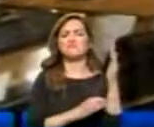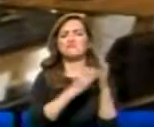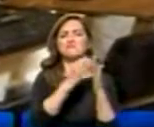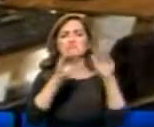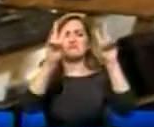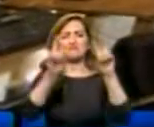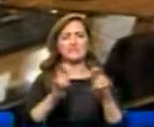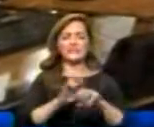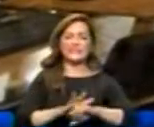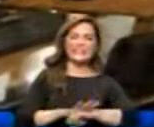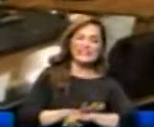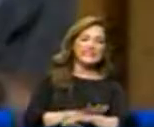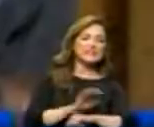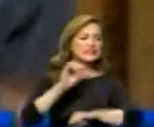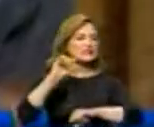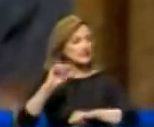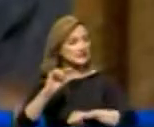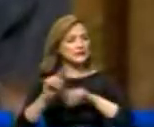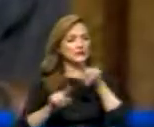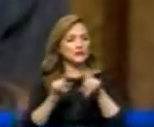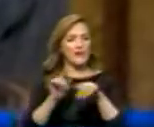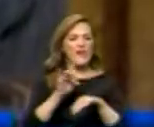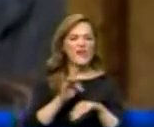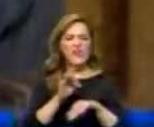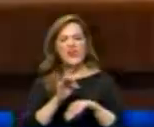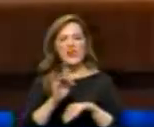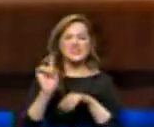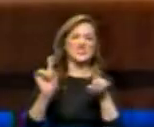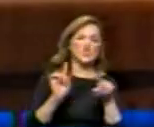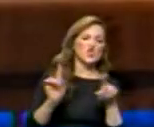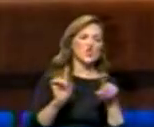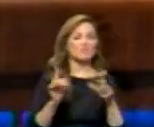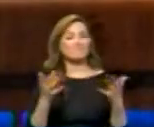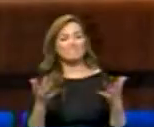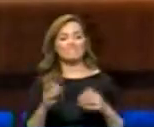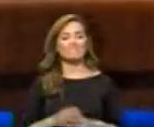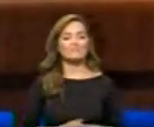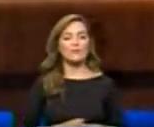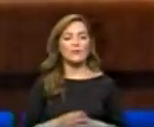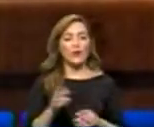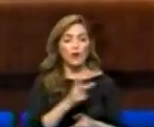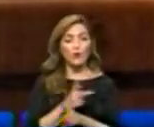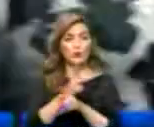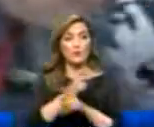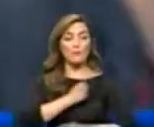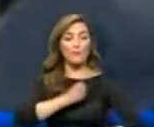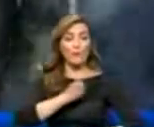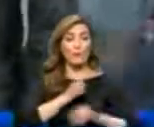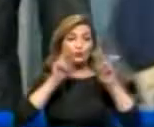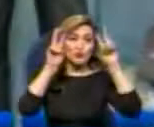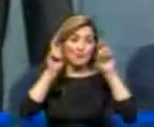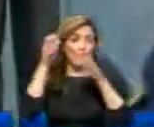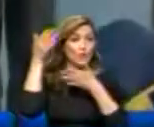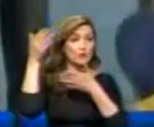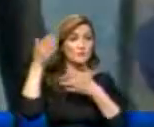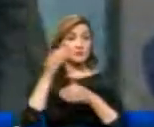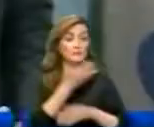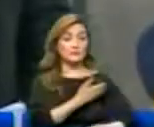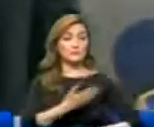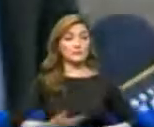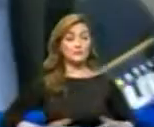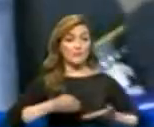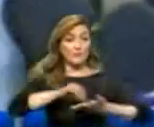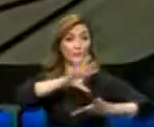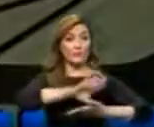sensibles. Quizá por ello pocos se atrevieron a tocarlo y muchos por cuidar su capital político. El presidente de la Asamblea, César